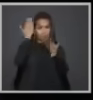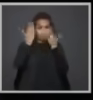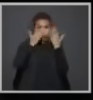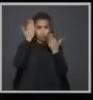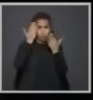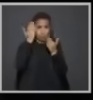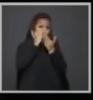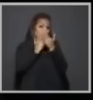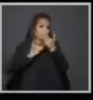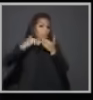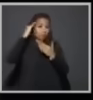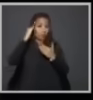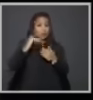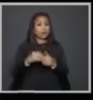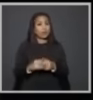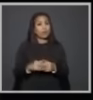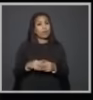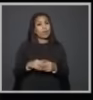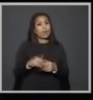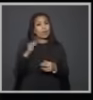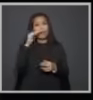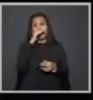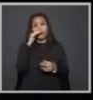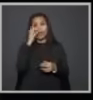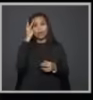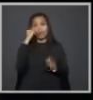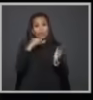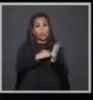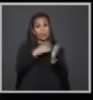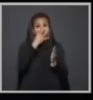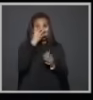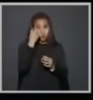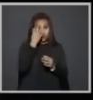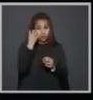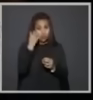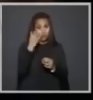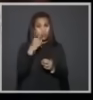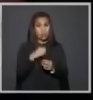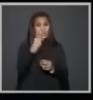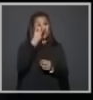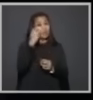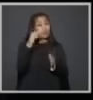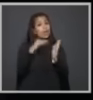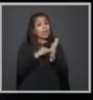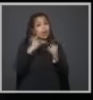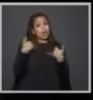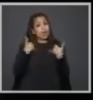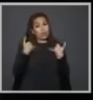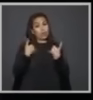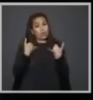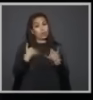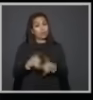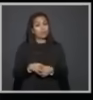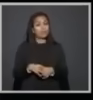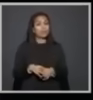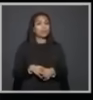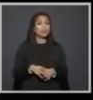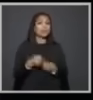superior, becas de 2,400 pesos mensuales a 300,000 jóvenes, y darle